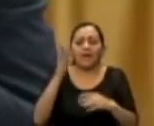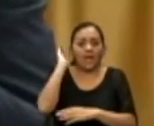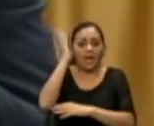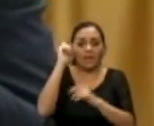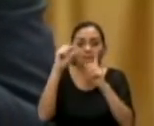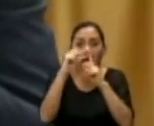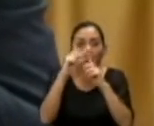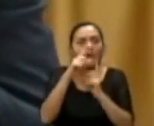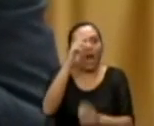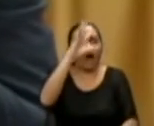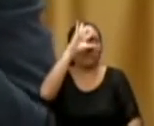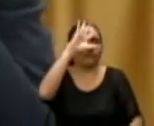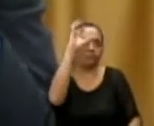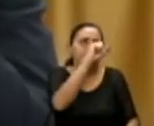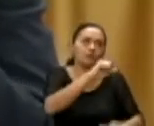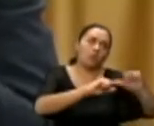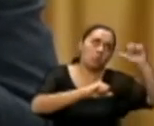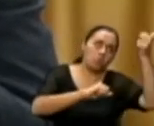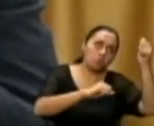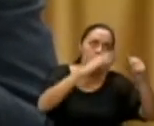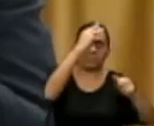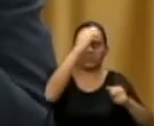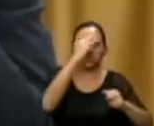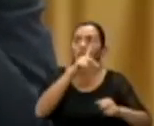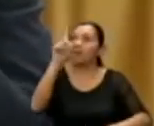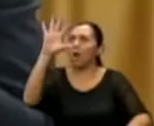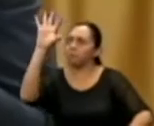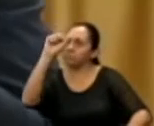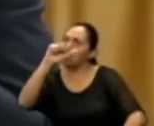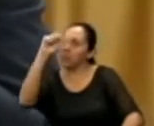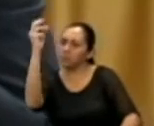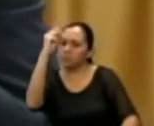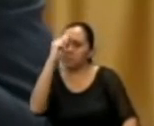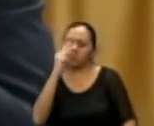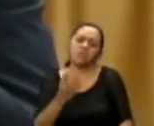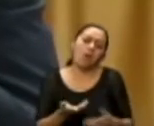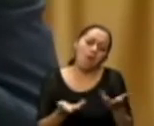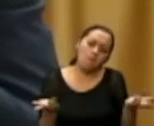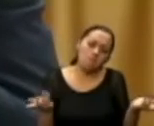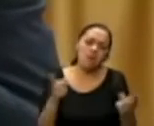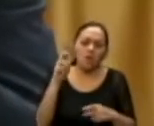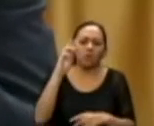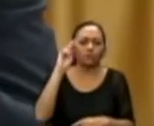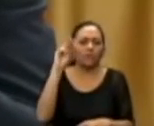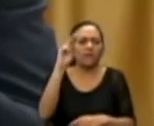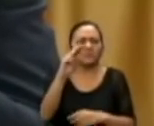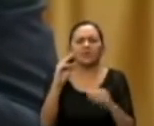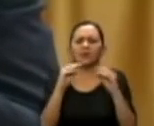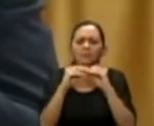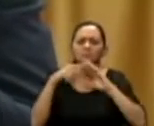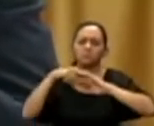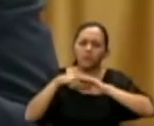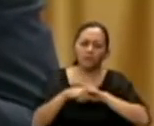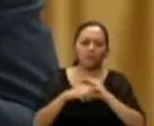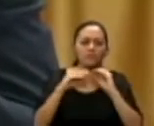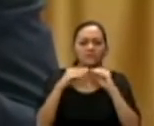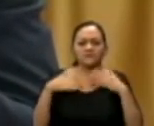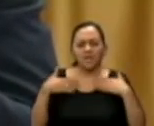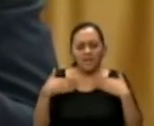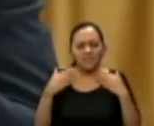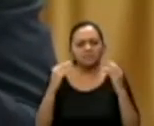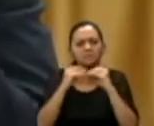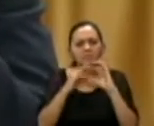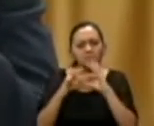fue básicamente pastoral creo que es un mensaje de mucha frescura y mucha profundidad de mucha unidad